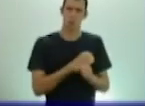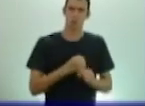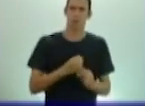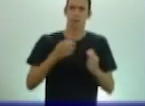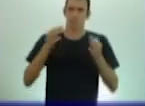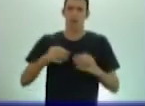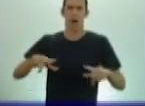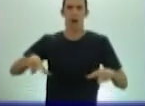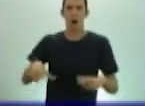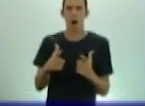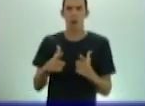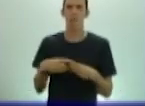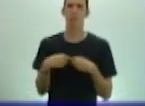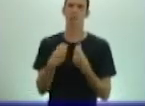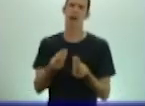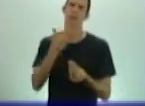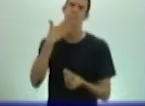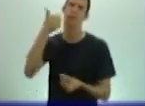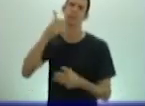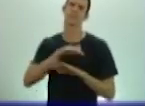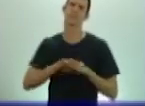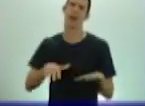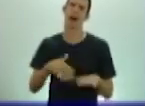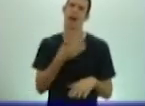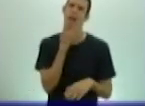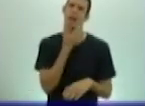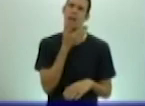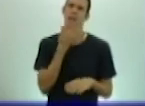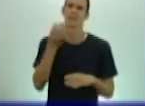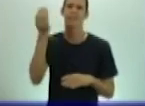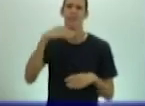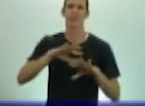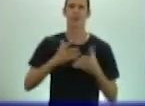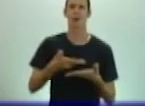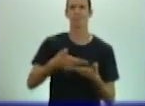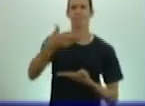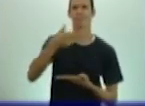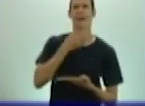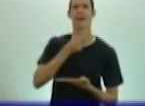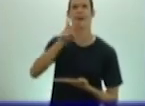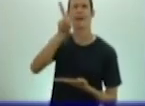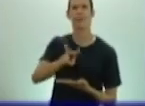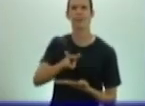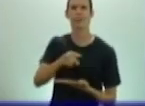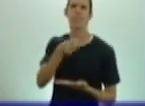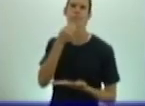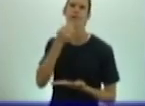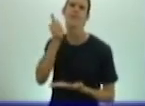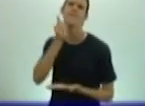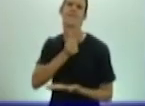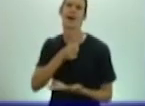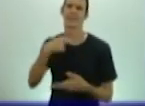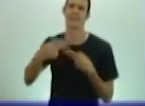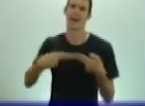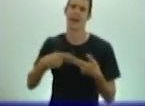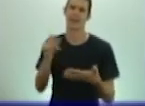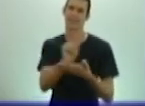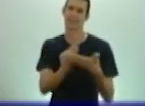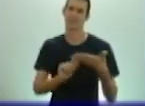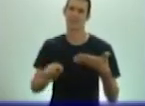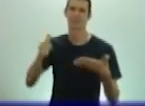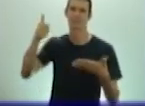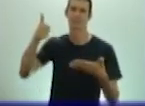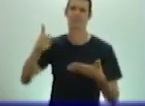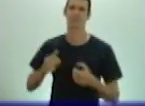mejores condiciones incluso para cuando llegue el seminario integrador de la asignatura. Recuerden que nuestra asignatura cierra con un seminario integrador, donde usted